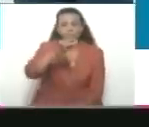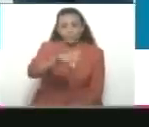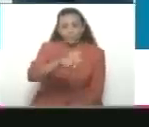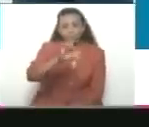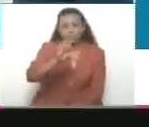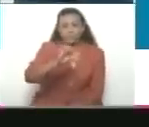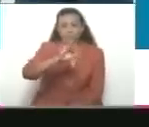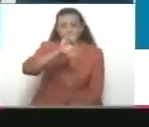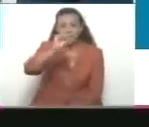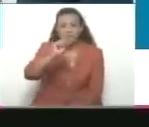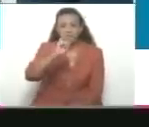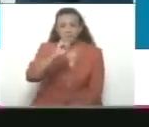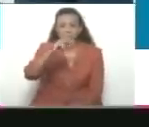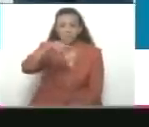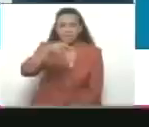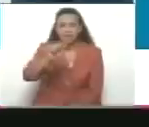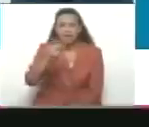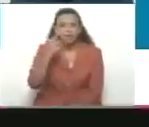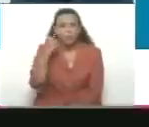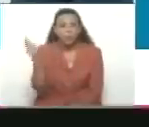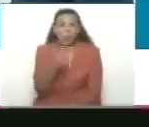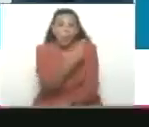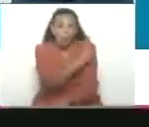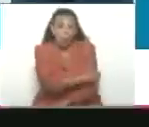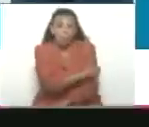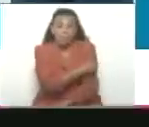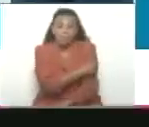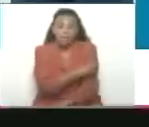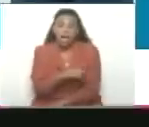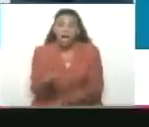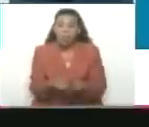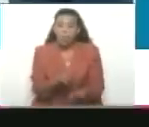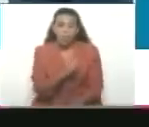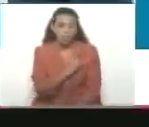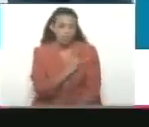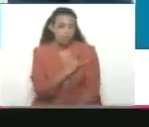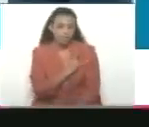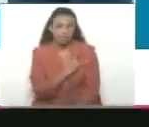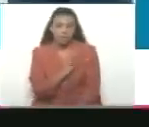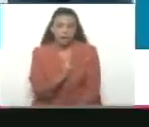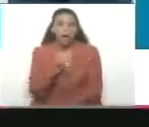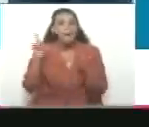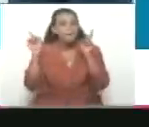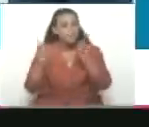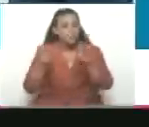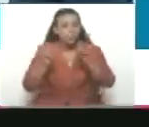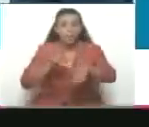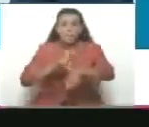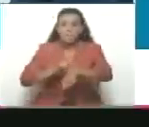Jessica este hospital es un Hospital Universitario Ahí vamos a formar a los